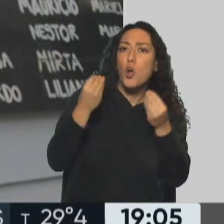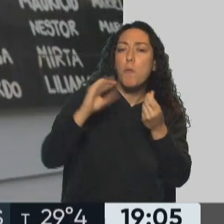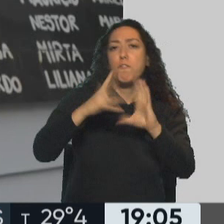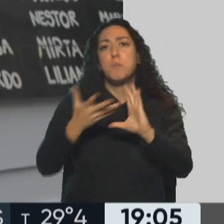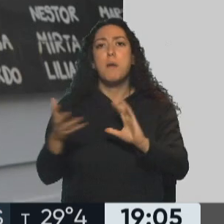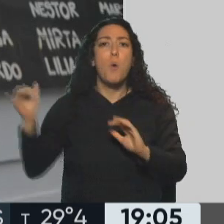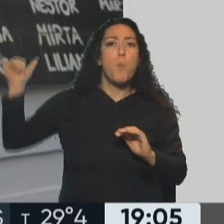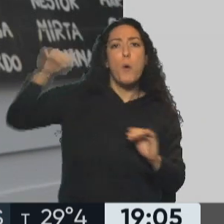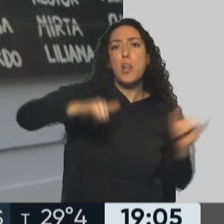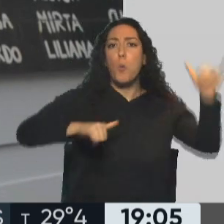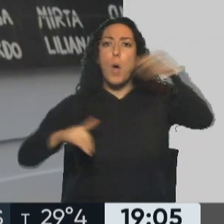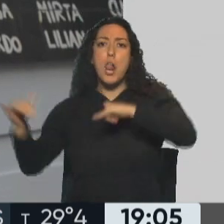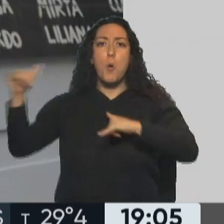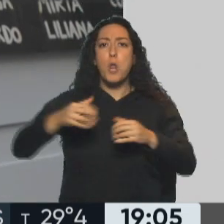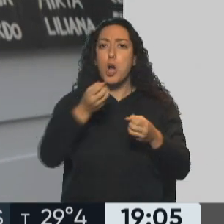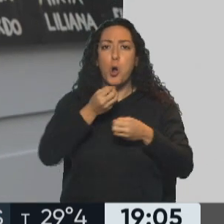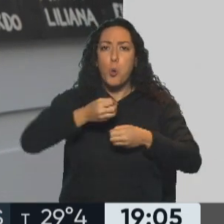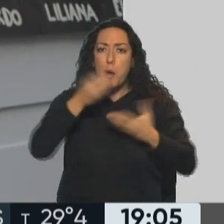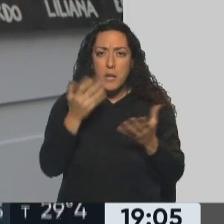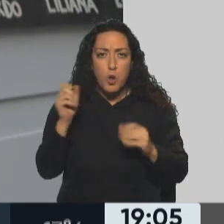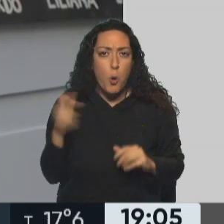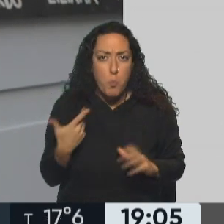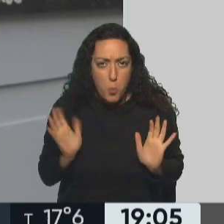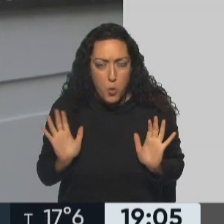por agentes del hezbollah